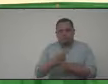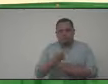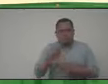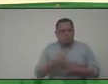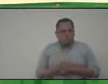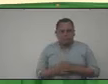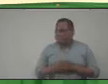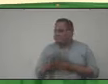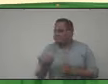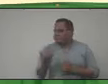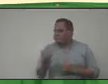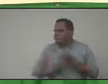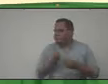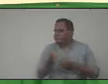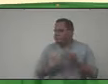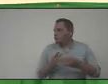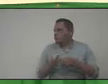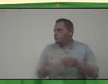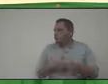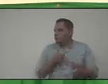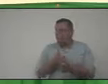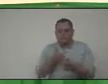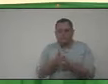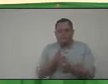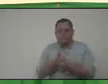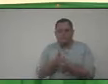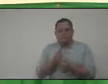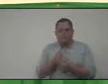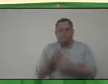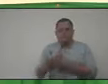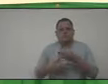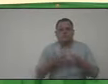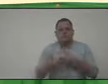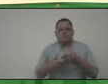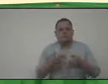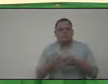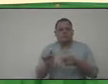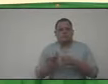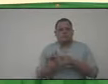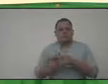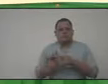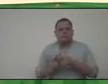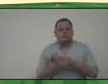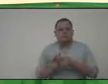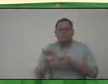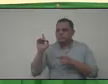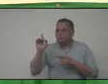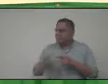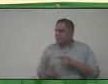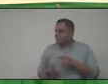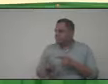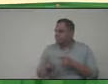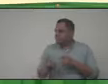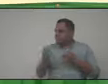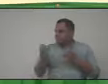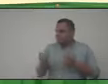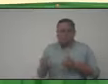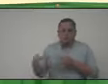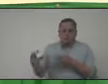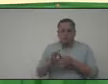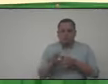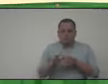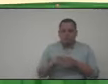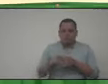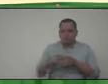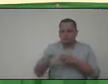que estamos haciendo, mucho seguimiento y auditoría al proceso de implementación, porque es la que en este momento nos está